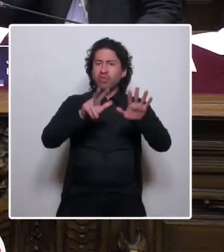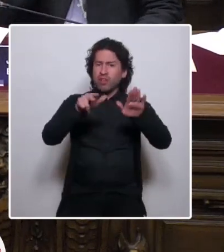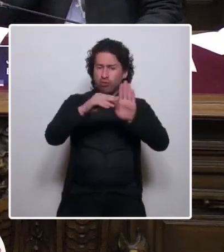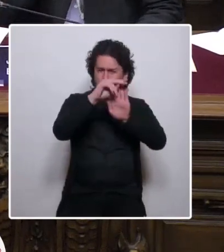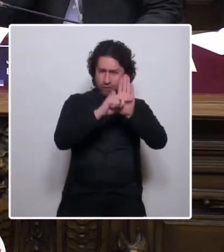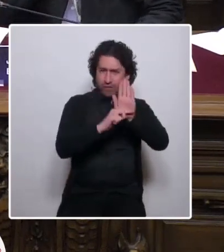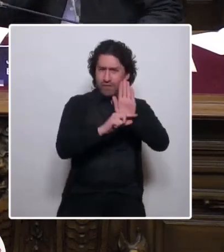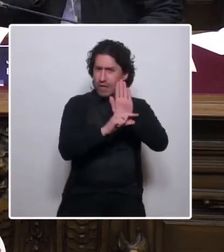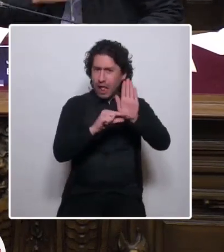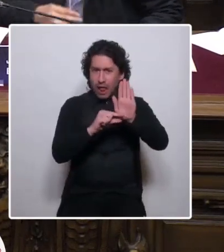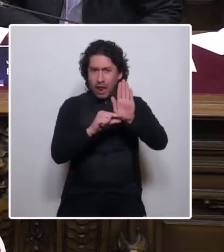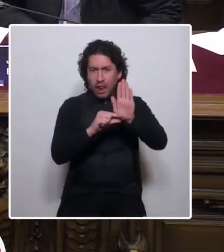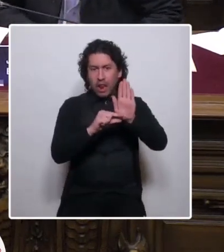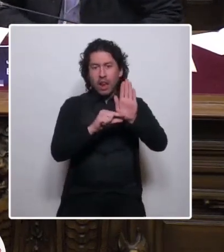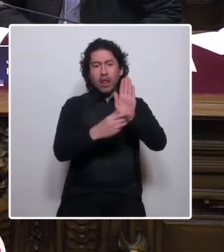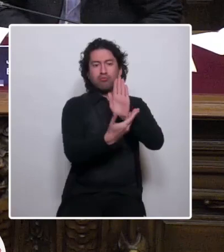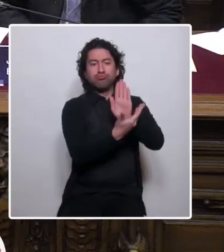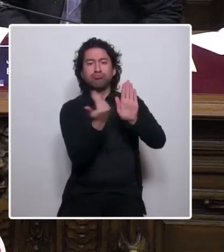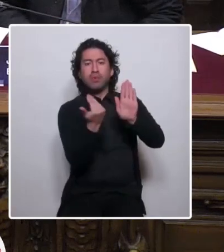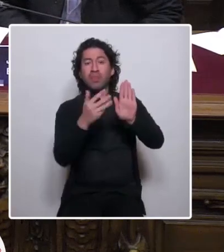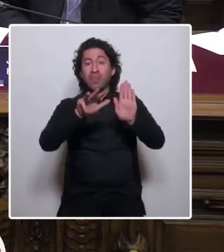y comienzo de la página 19.